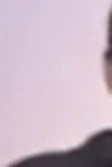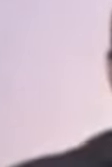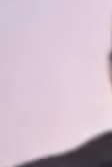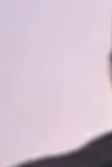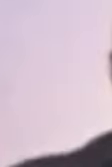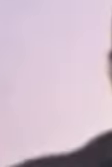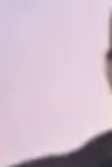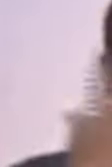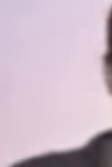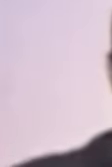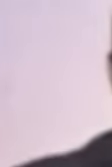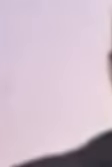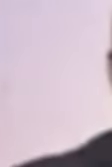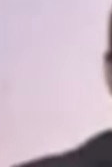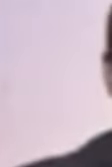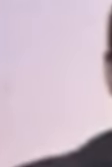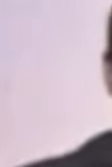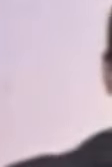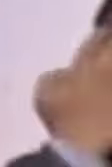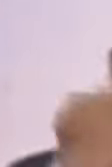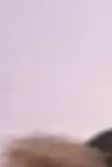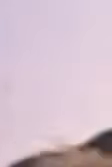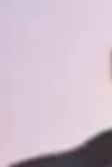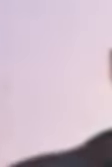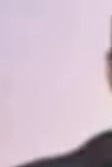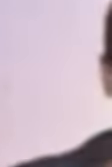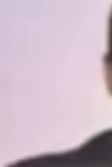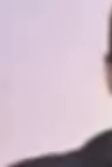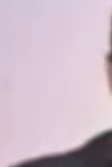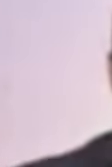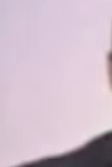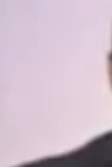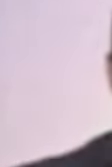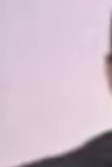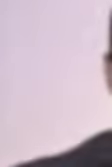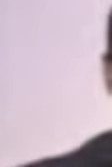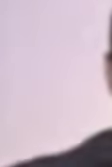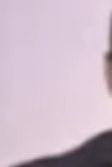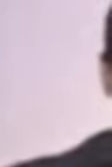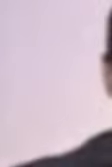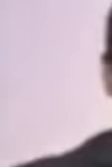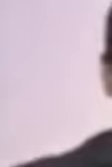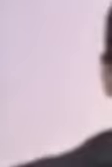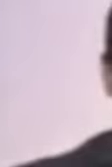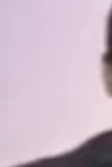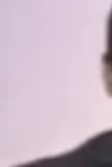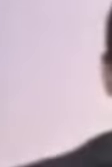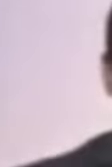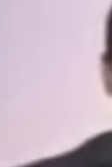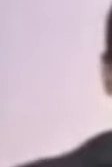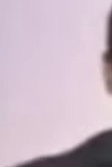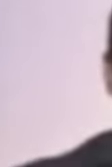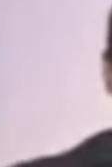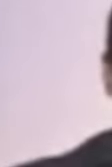balneario. Y se ignora a los que más necesitan. Debo de decir que el infeliz